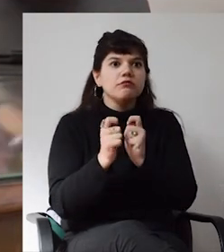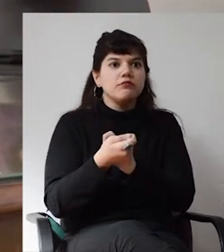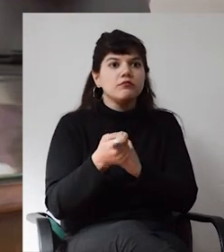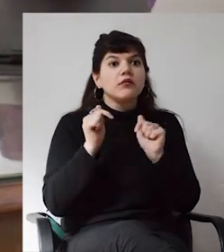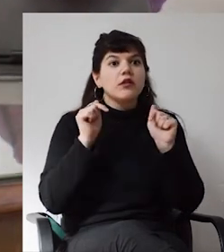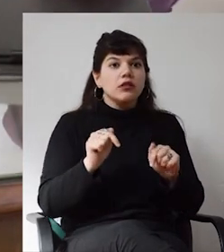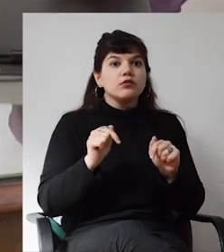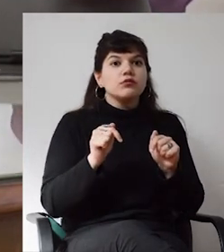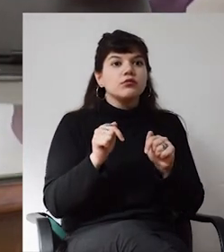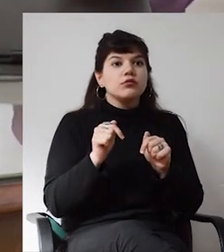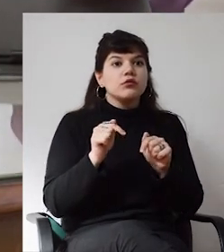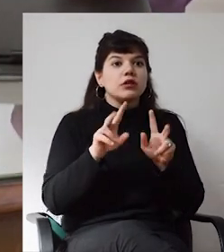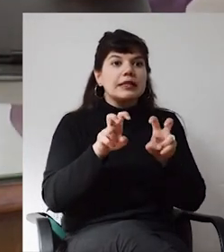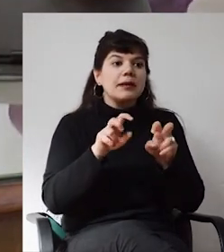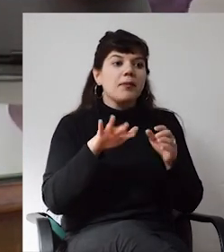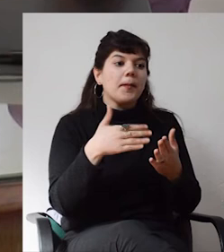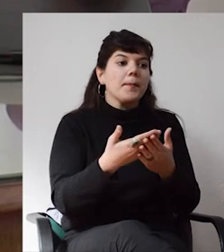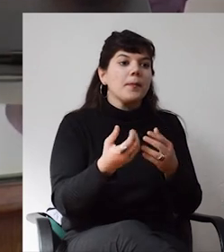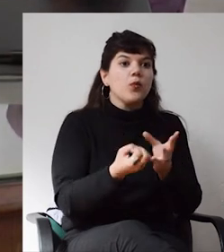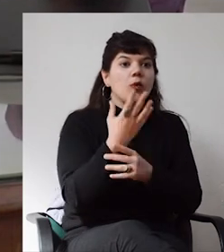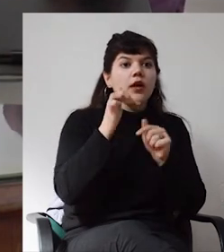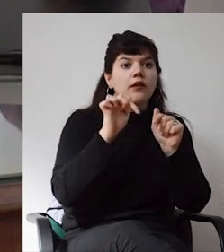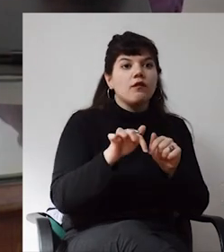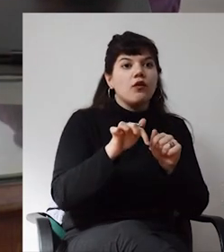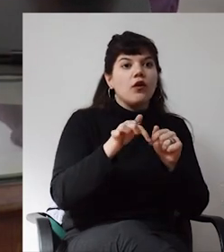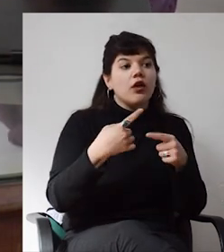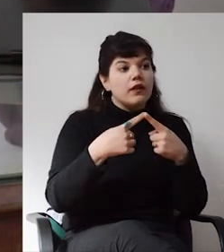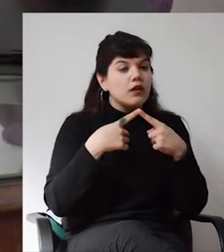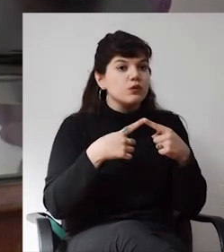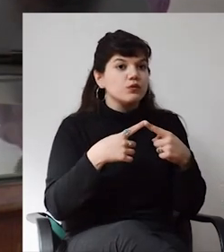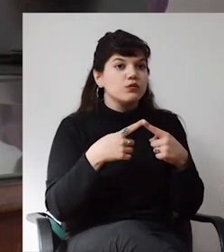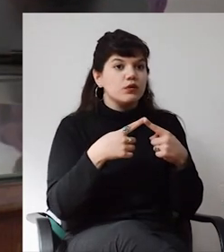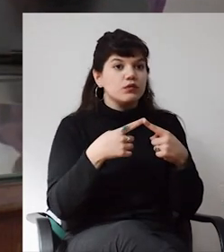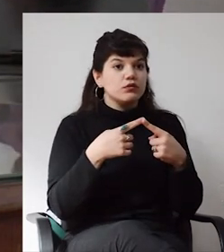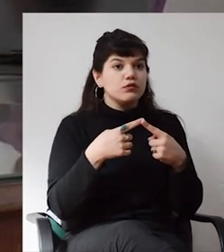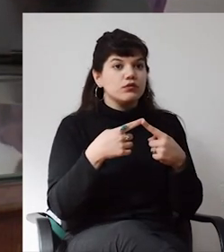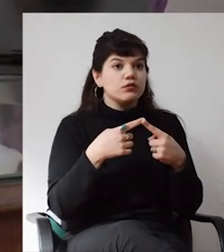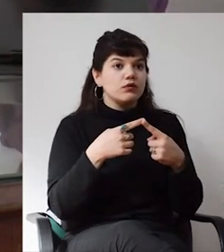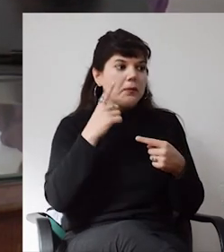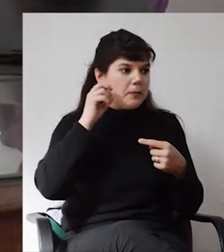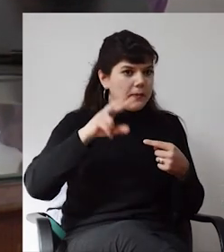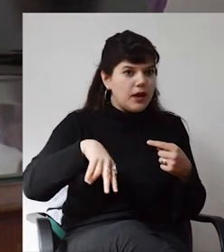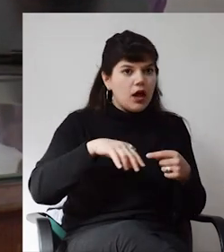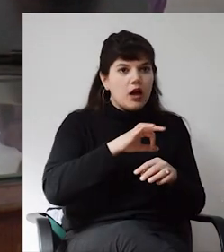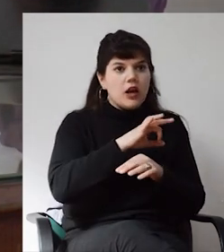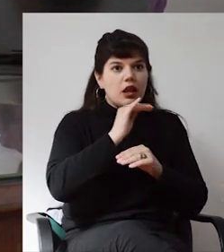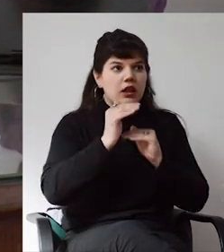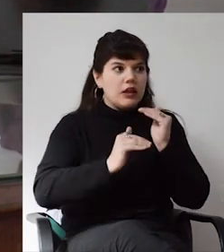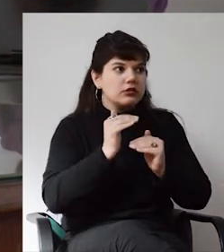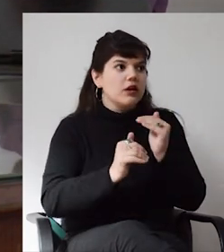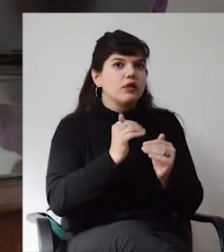volátil, esto de implementar instancias donde se discuta planes